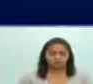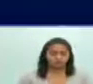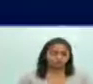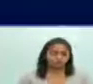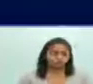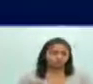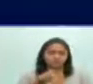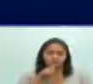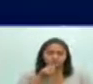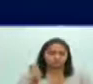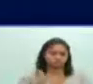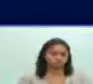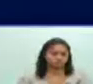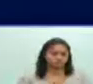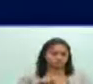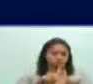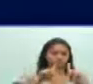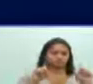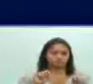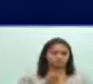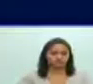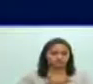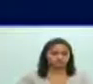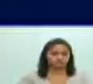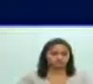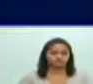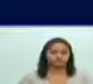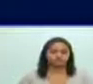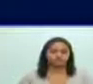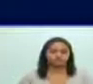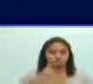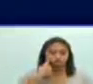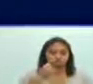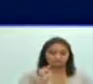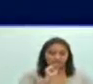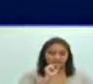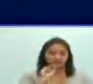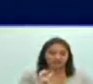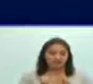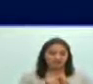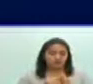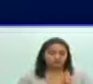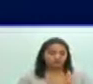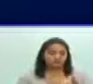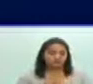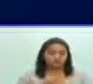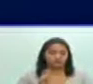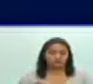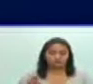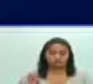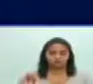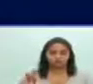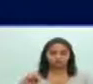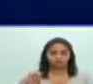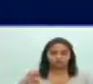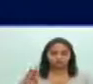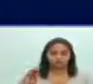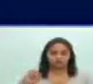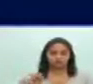que puedan tomar notas del texto y después entonces vamos a ir viendo cada uno de los pronombres que aparecen en